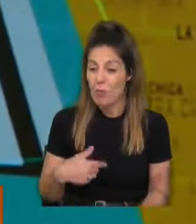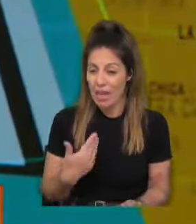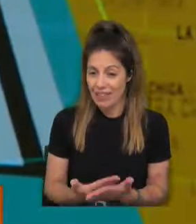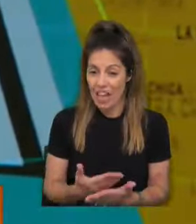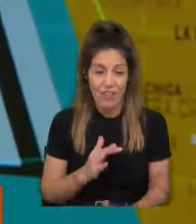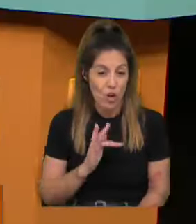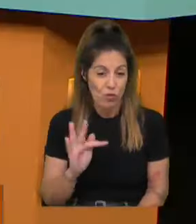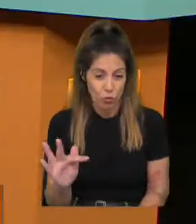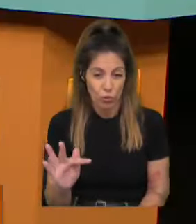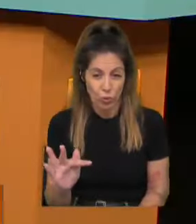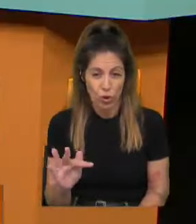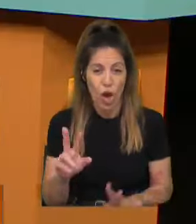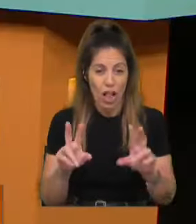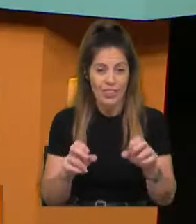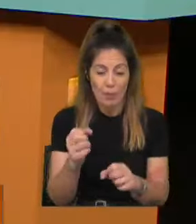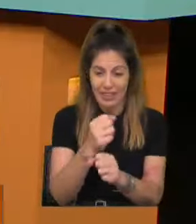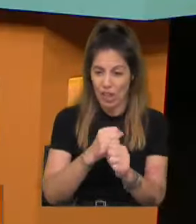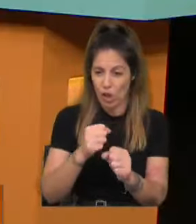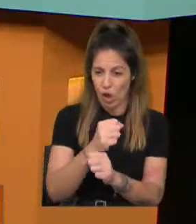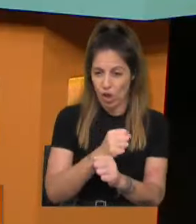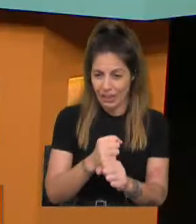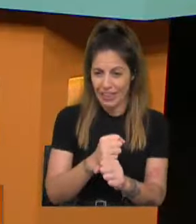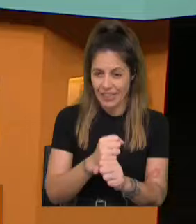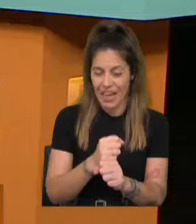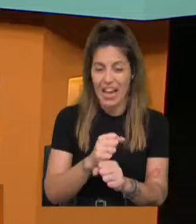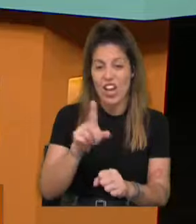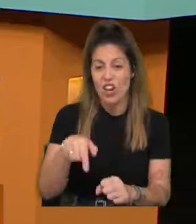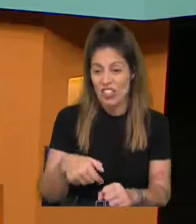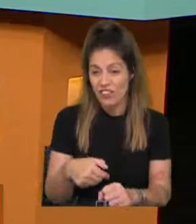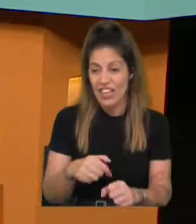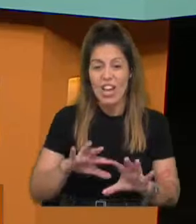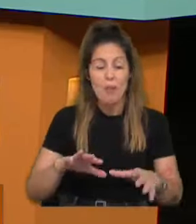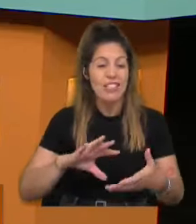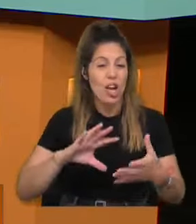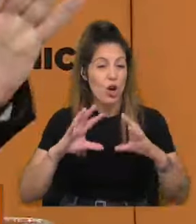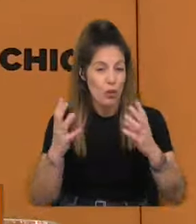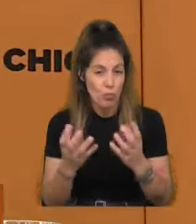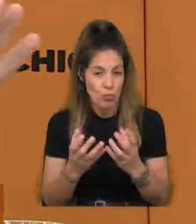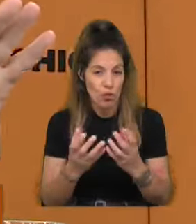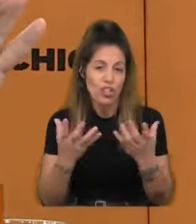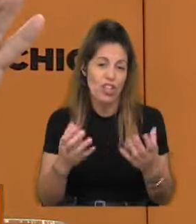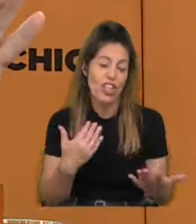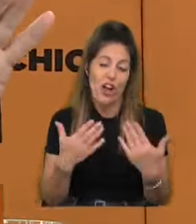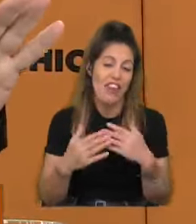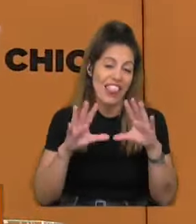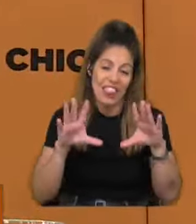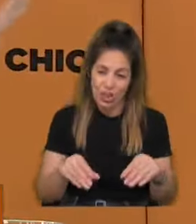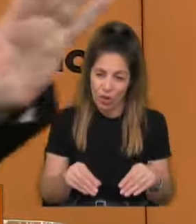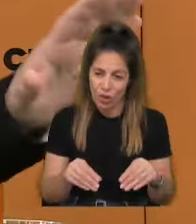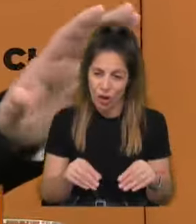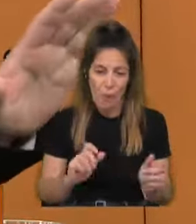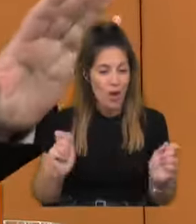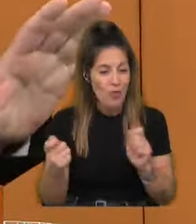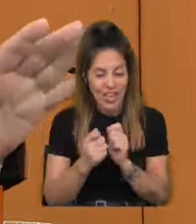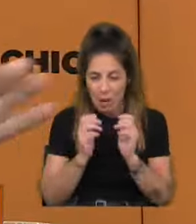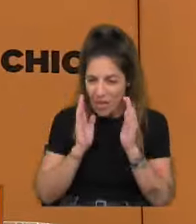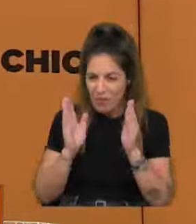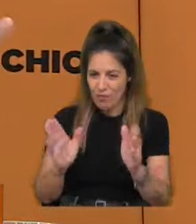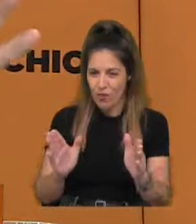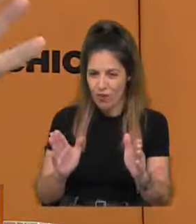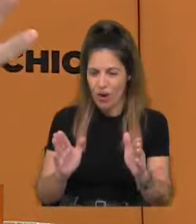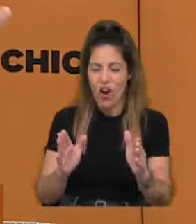lo del futuro el tema de la tecnología que qué es lo que se nos viene qué pasa con el mundo yo me muero de ganas de hablar de todo eso pero voy a cambiar el foco porque